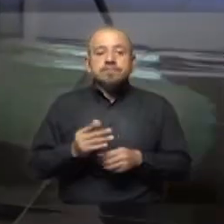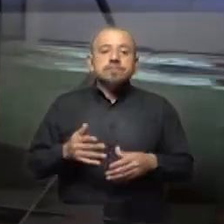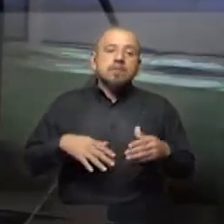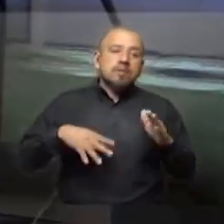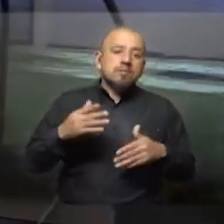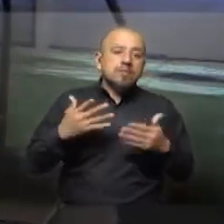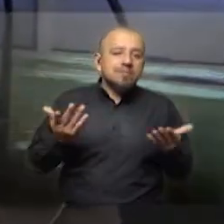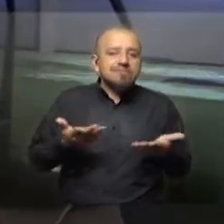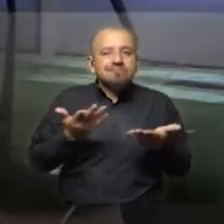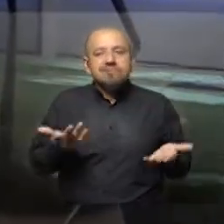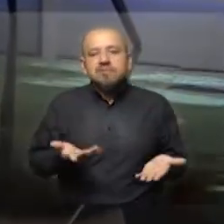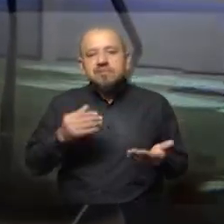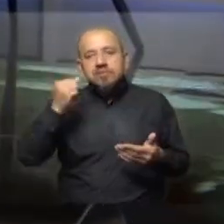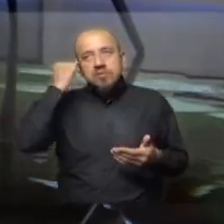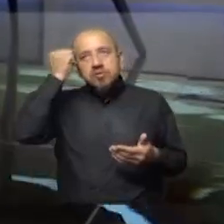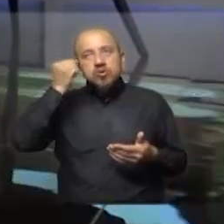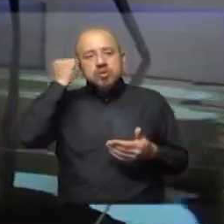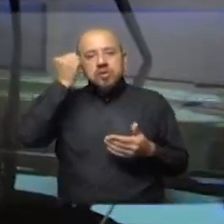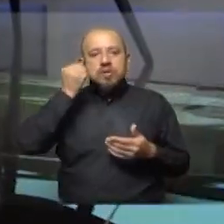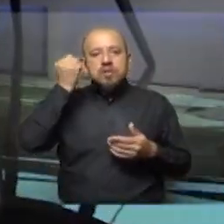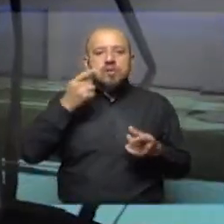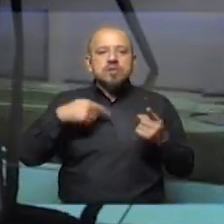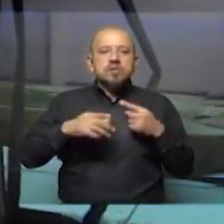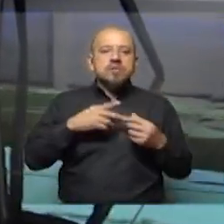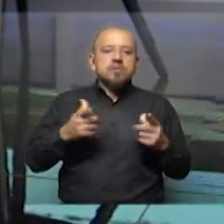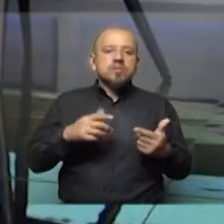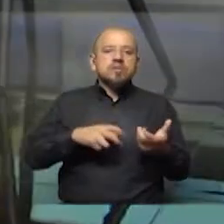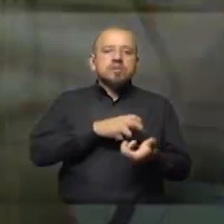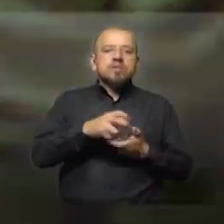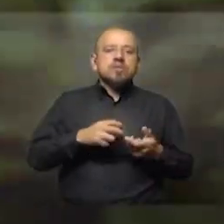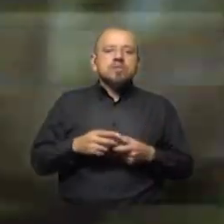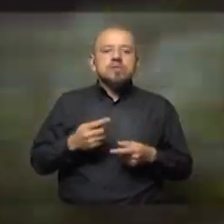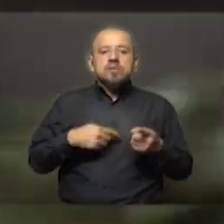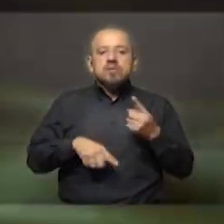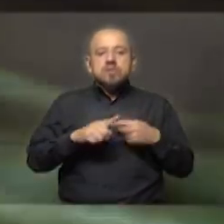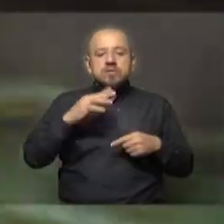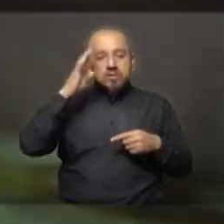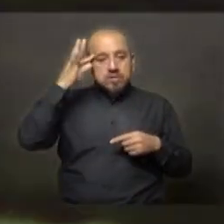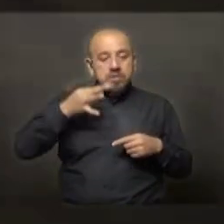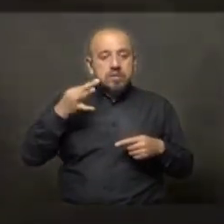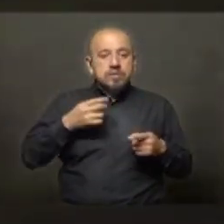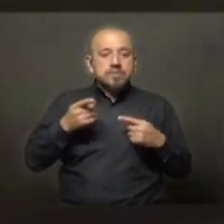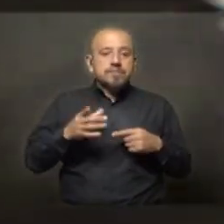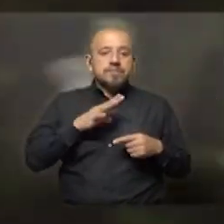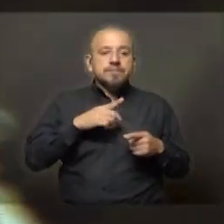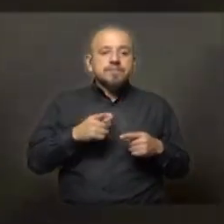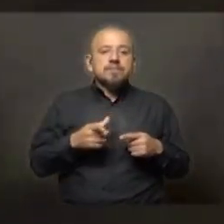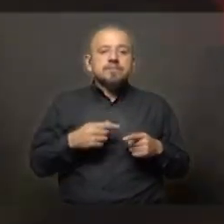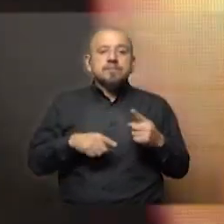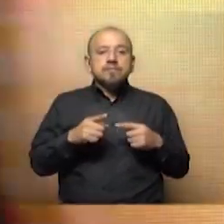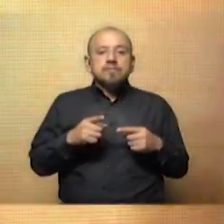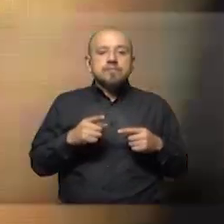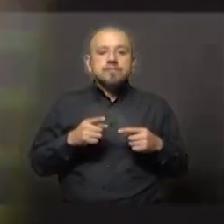románti no como la sociedad ideal sin conflicto y demás Pero en realidad lo que entendemos es que tiene que ver con